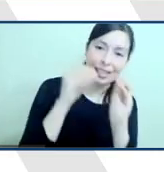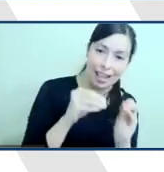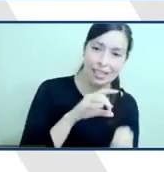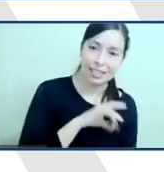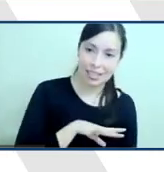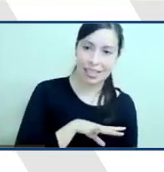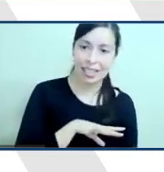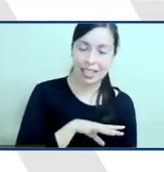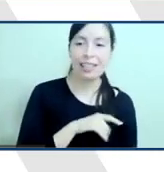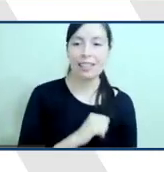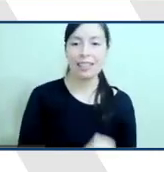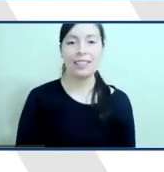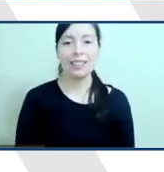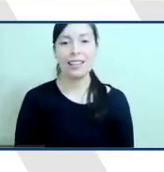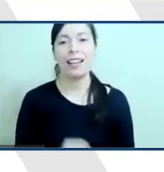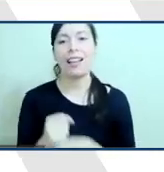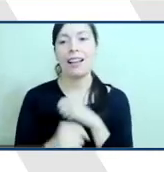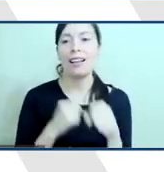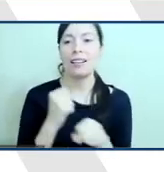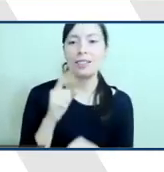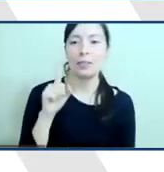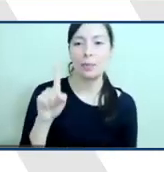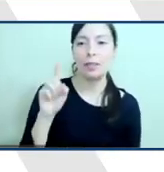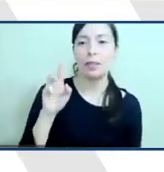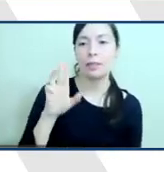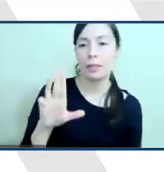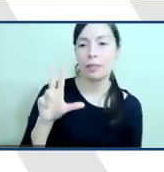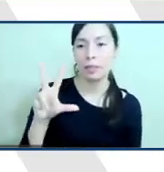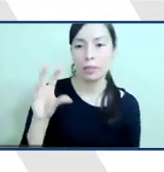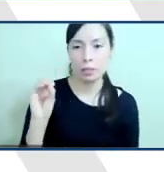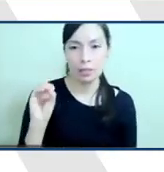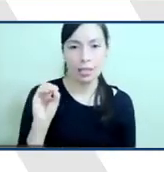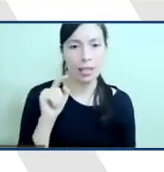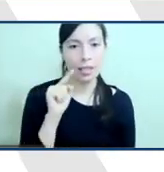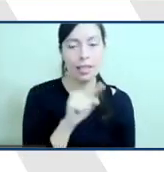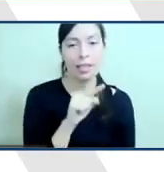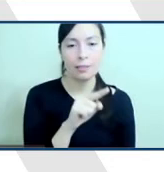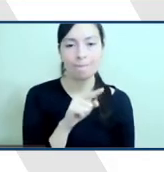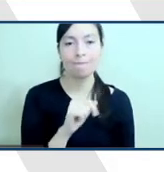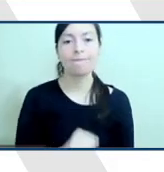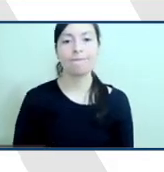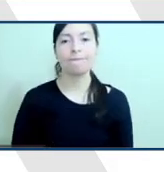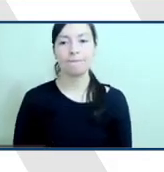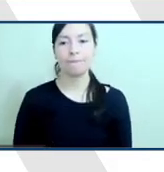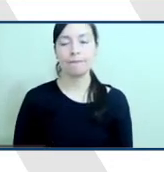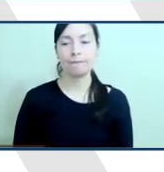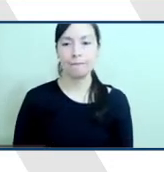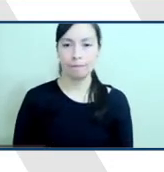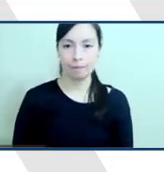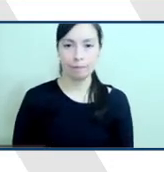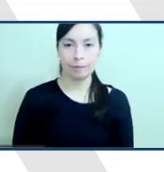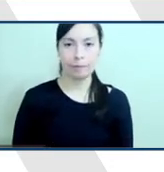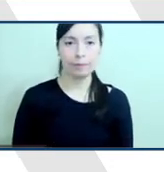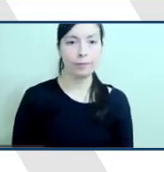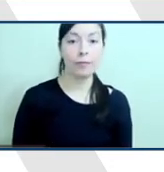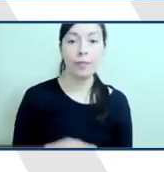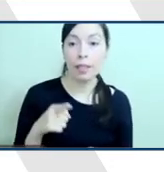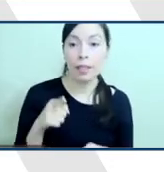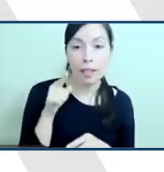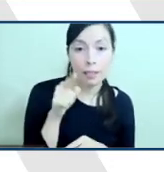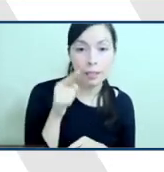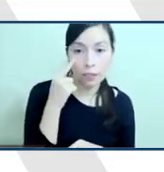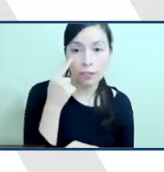en 1890. Esta foto es él en la salitrera ese año. Y esto a lo que dio